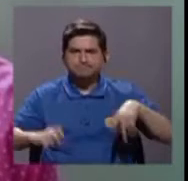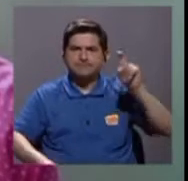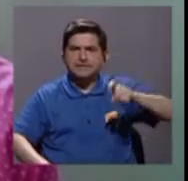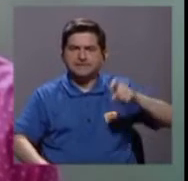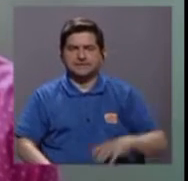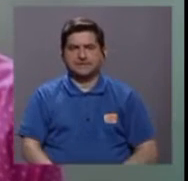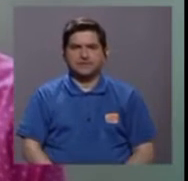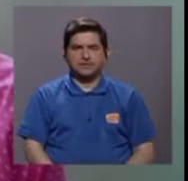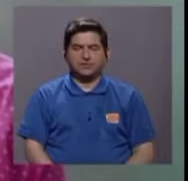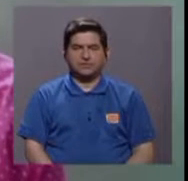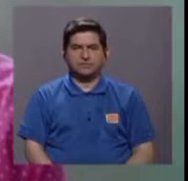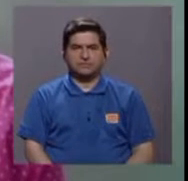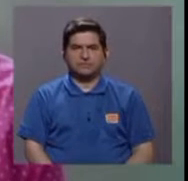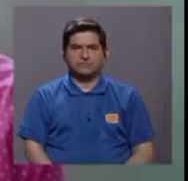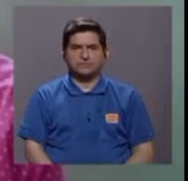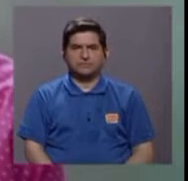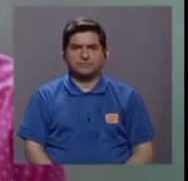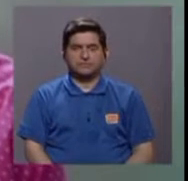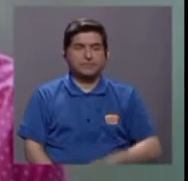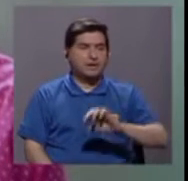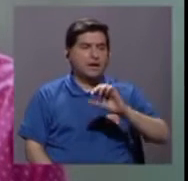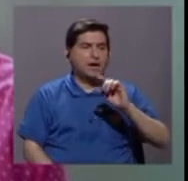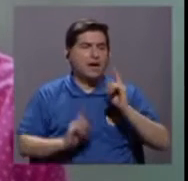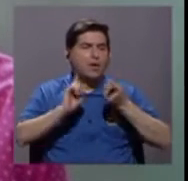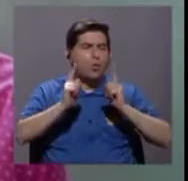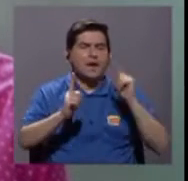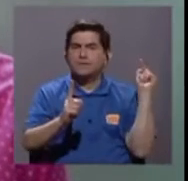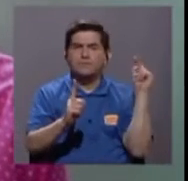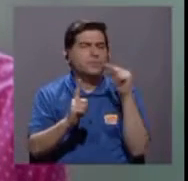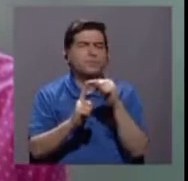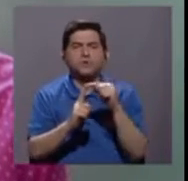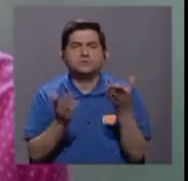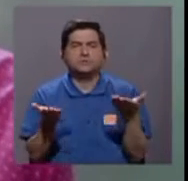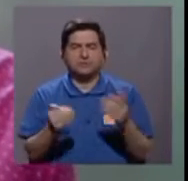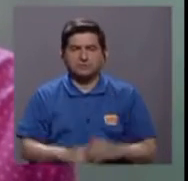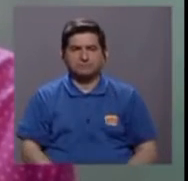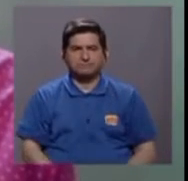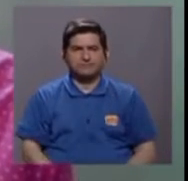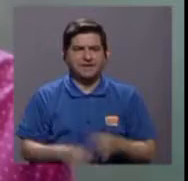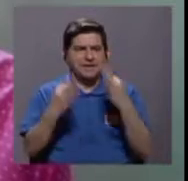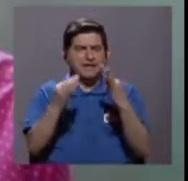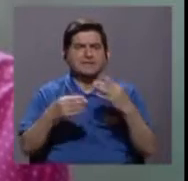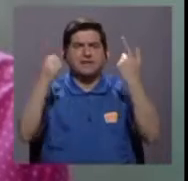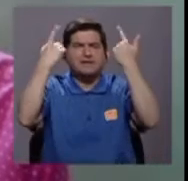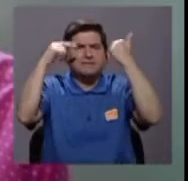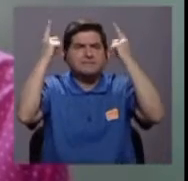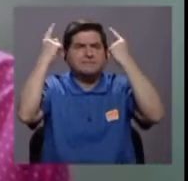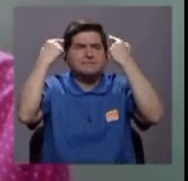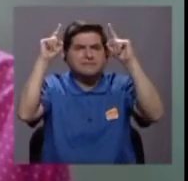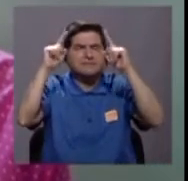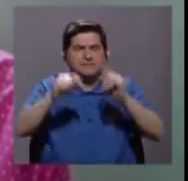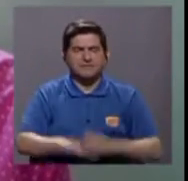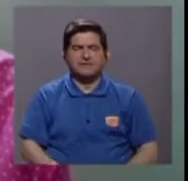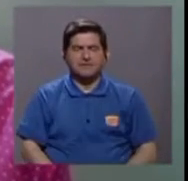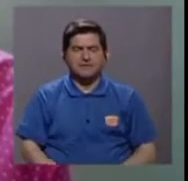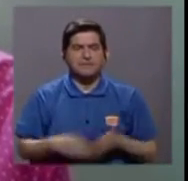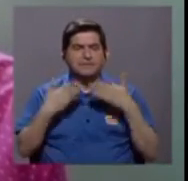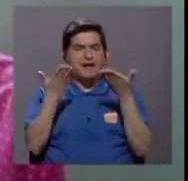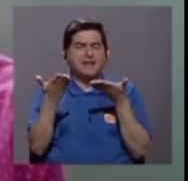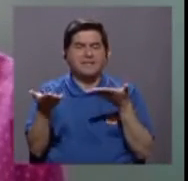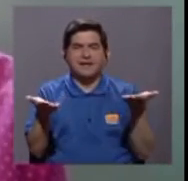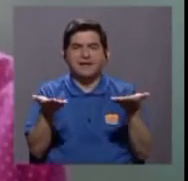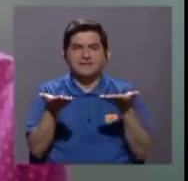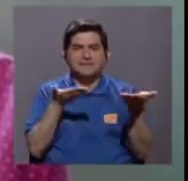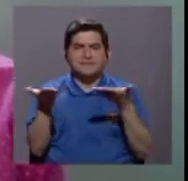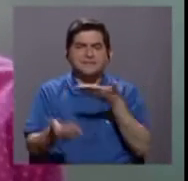Esto no tiene otro fin más que, digamos, ser más eficientes con el propósito de brindar un mejor